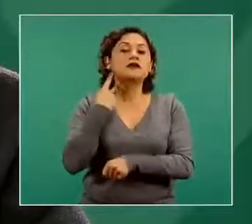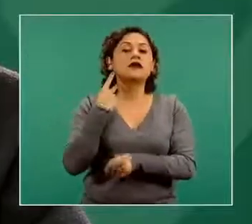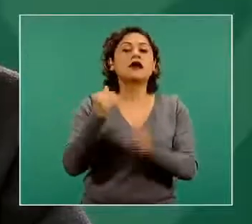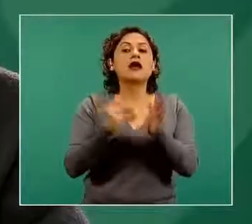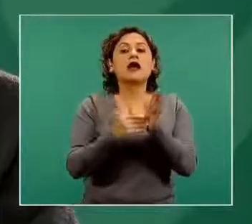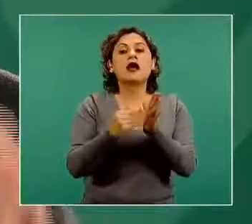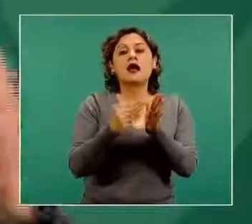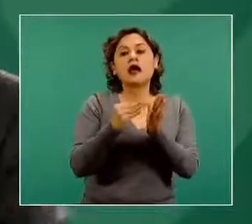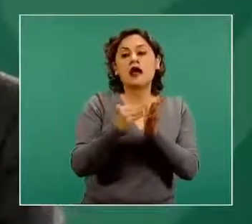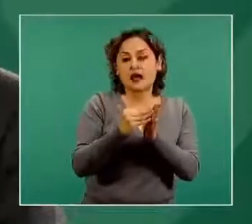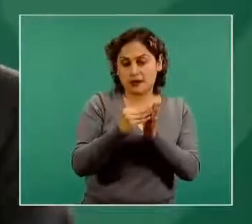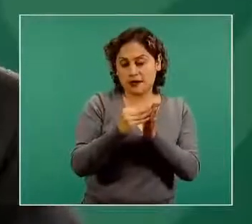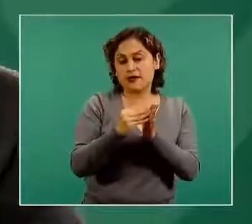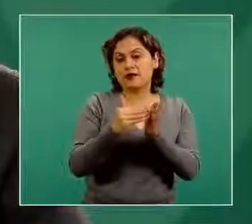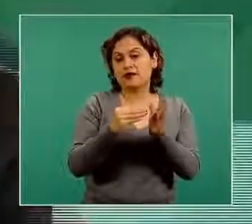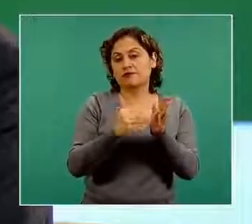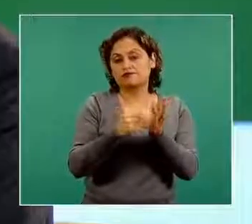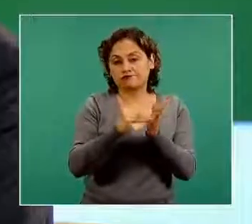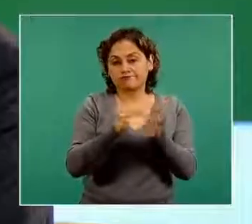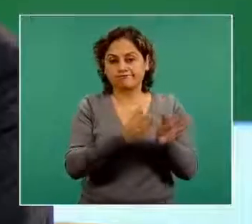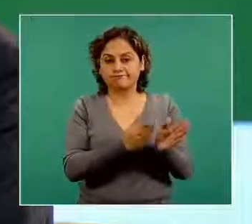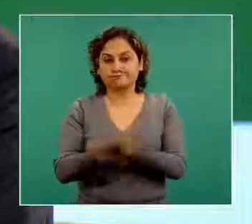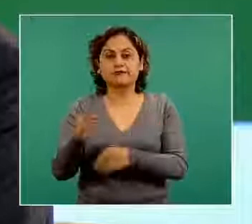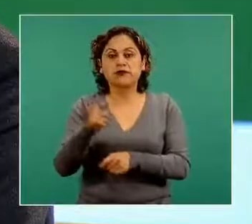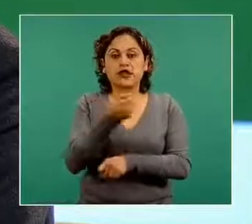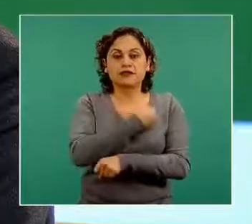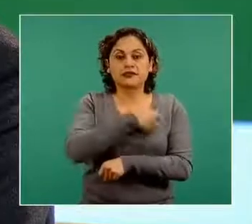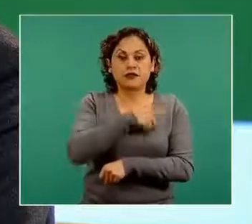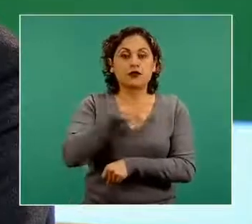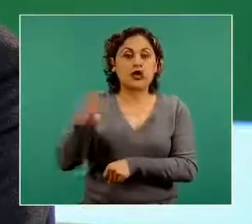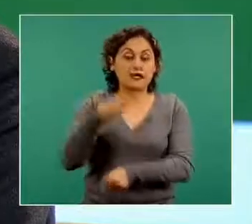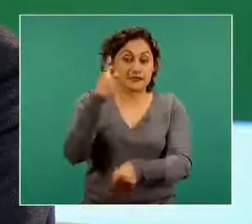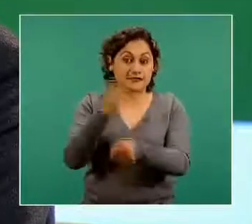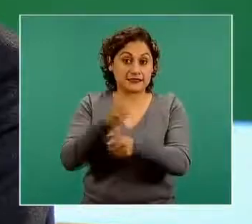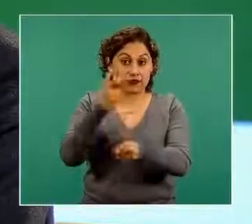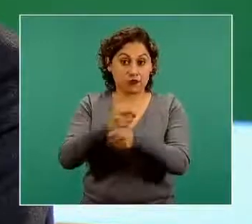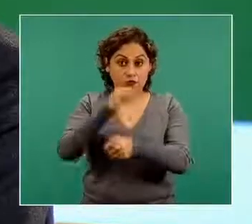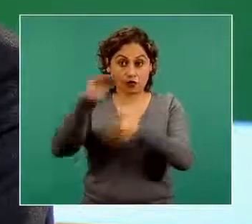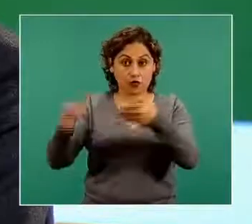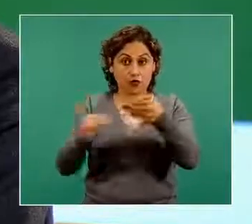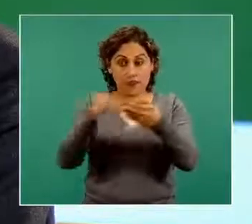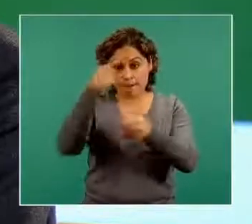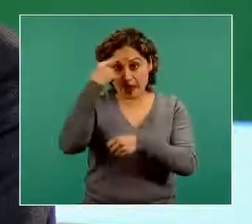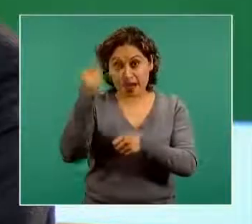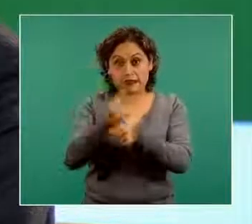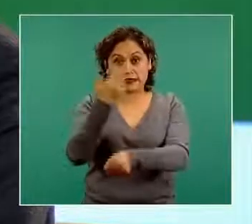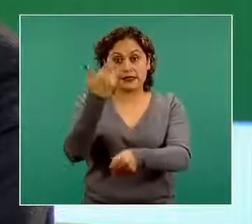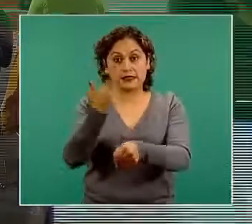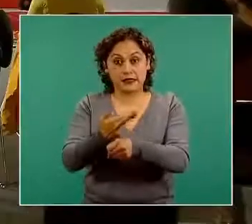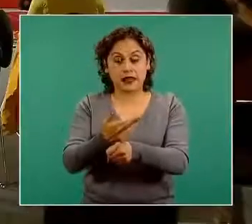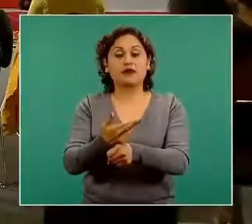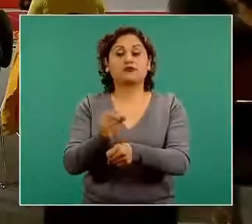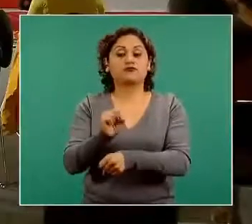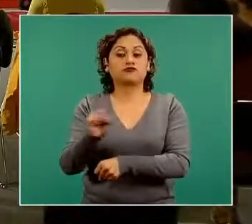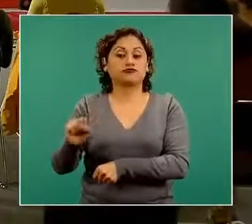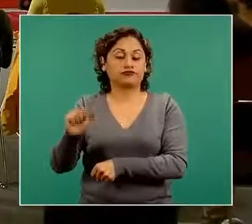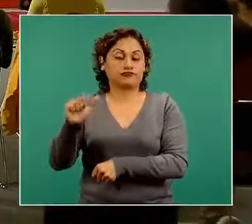estado de Hidalgo, la segunda al mando después de la subsecretaria de Salud Pública, y es una colega muy